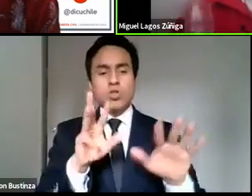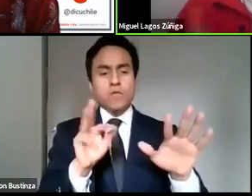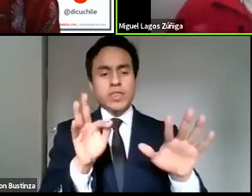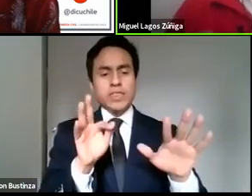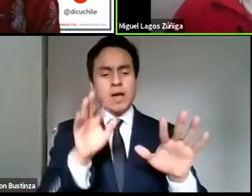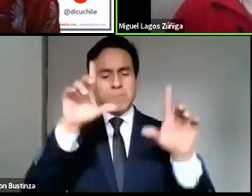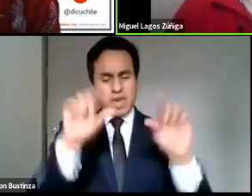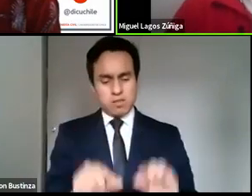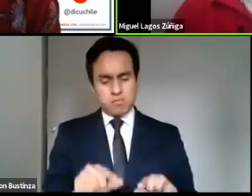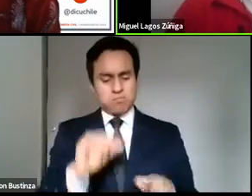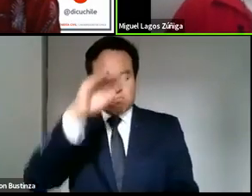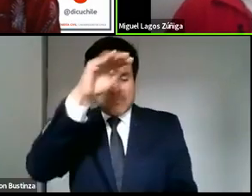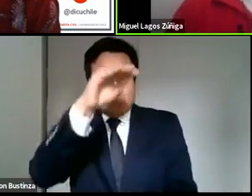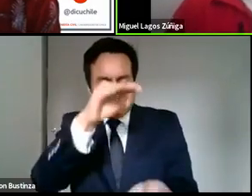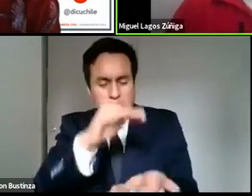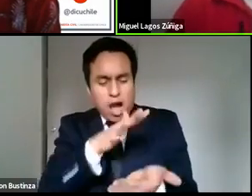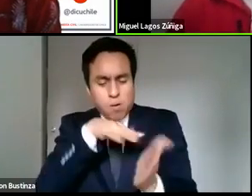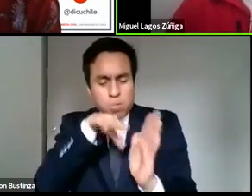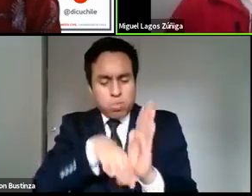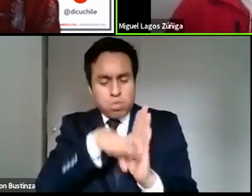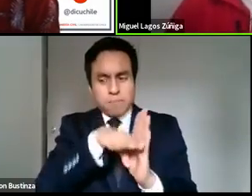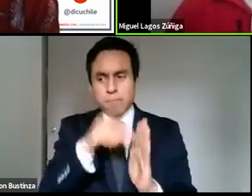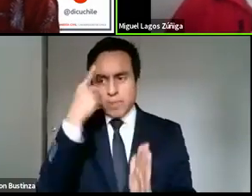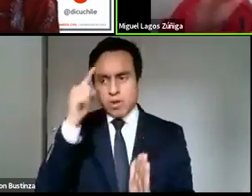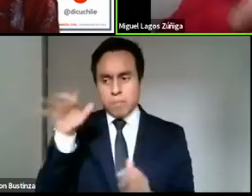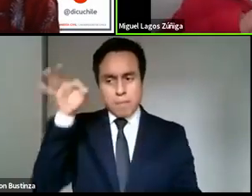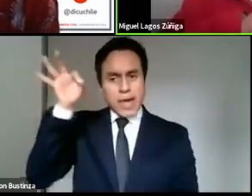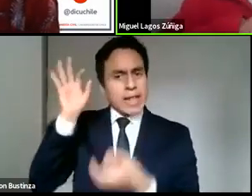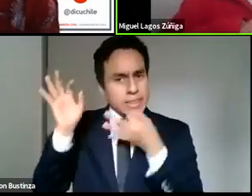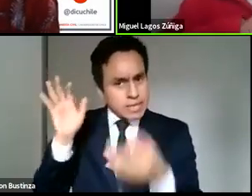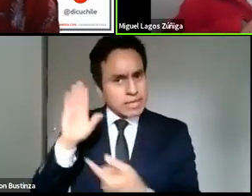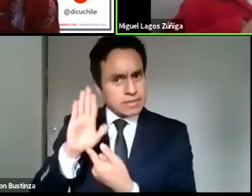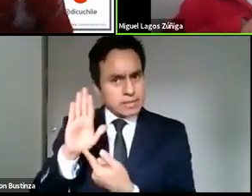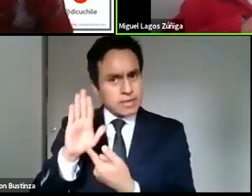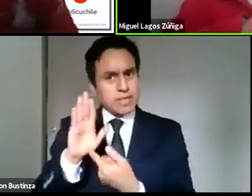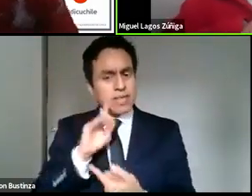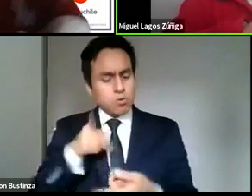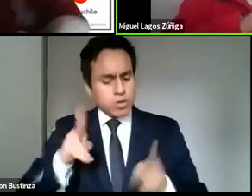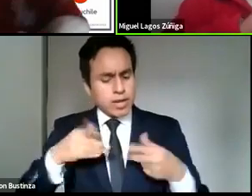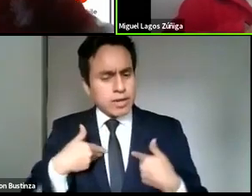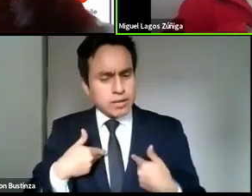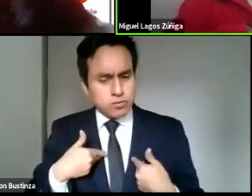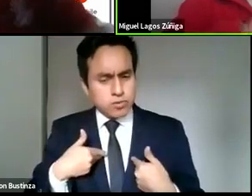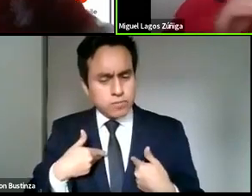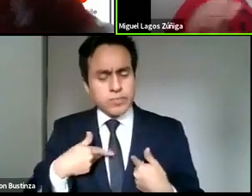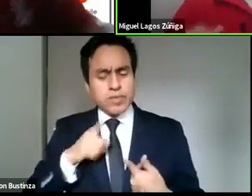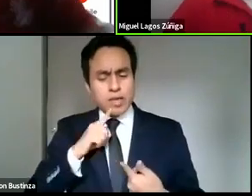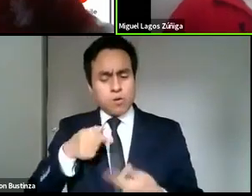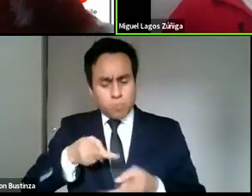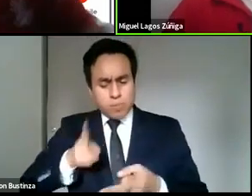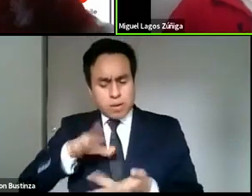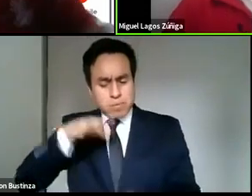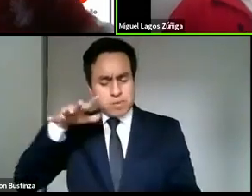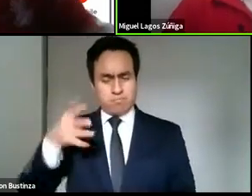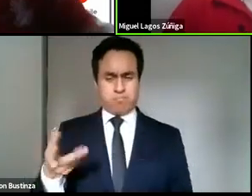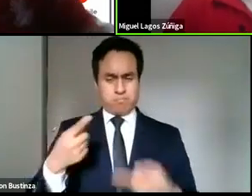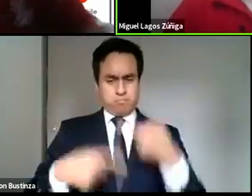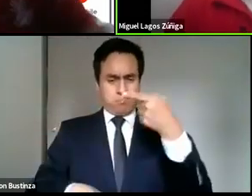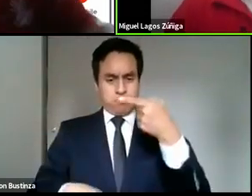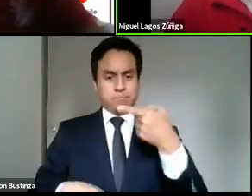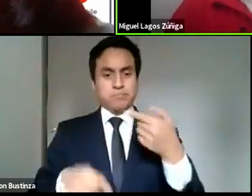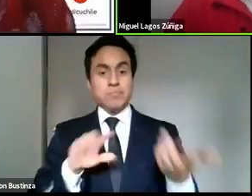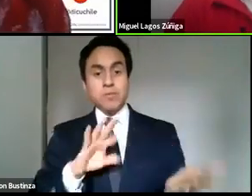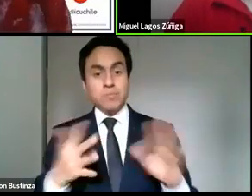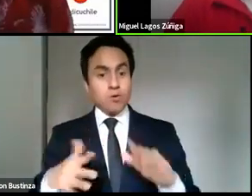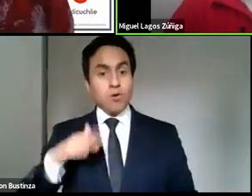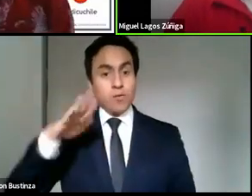botellas menos? Pero usted va a decir, oye, pero mi papel dice, oye, acá tengo un derecho que dice que tengo tanto. Entonces, lo más